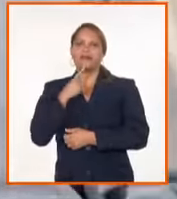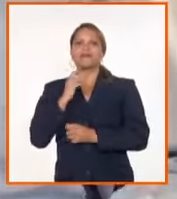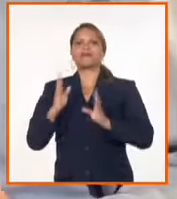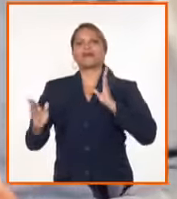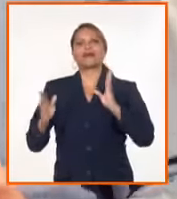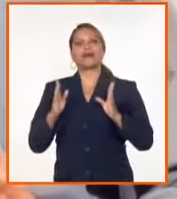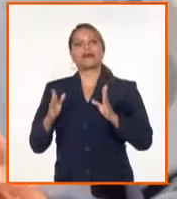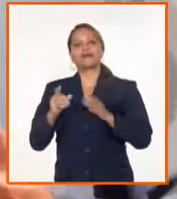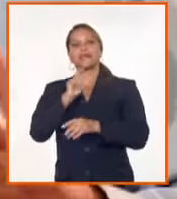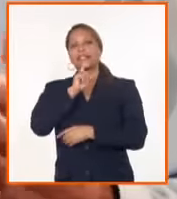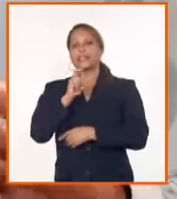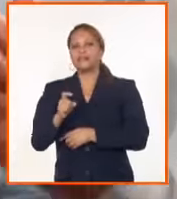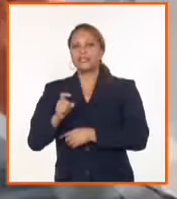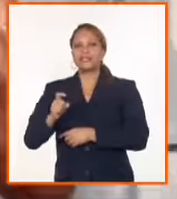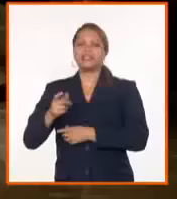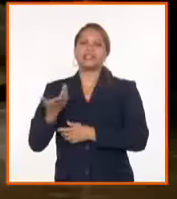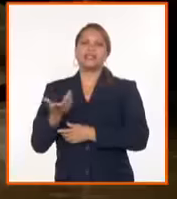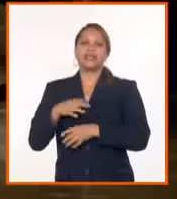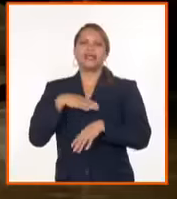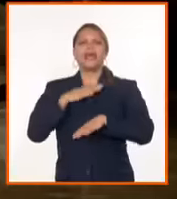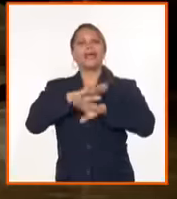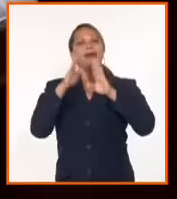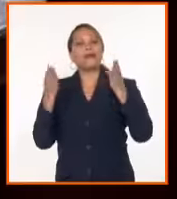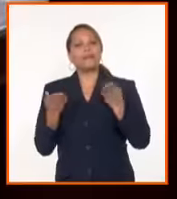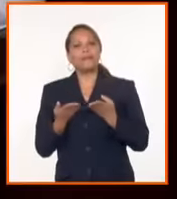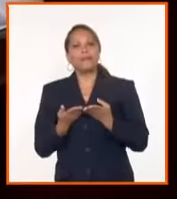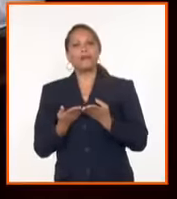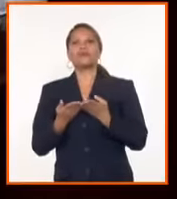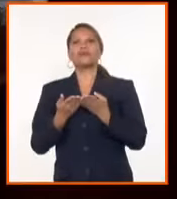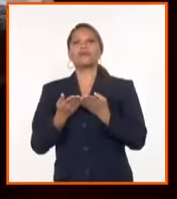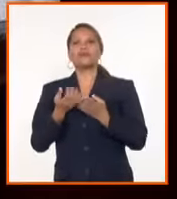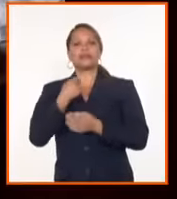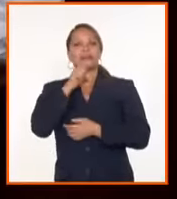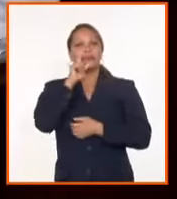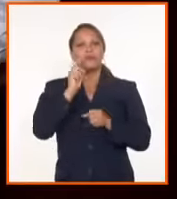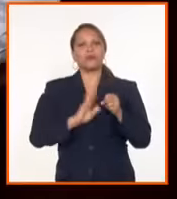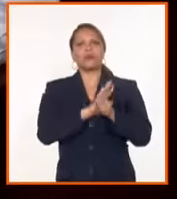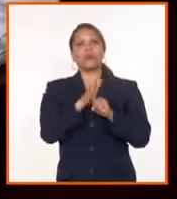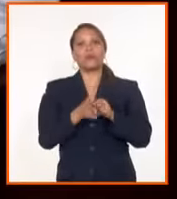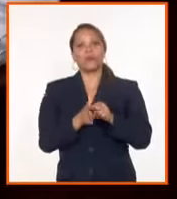una época donde el mundo acaba de salir de una pandemia que provocó